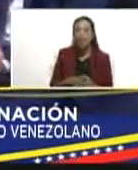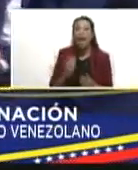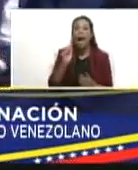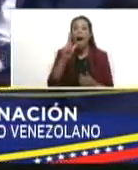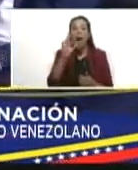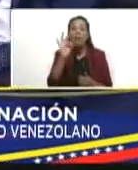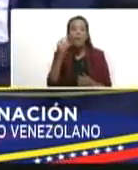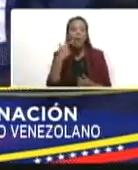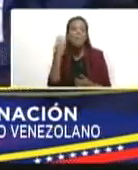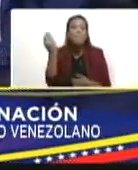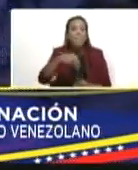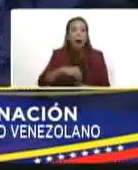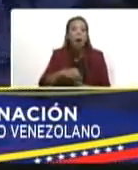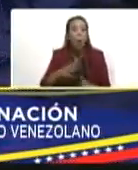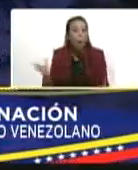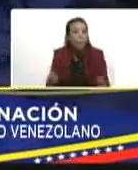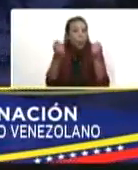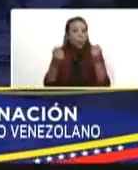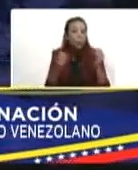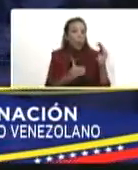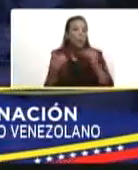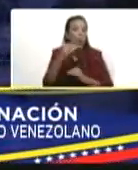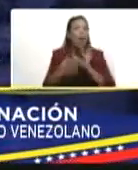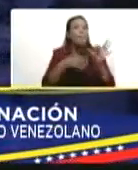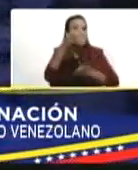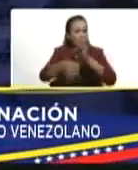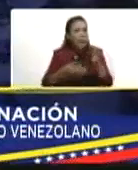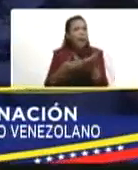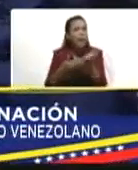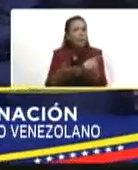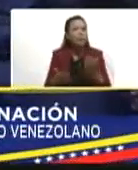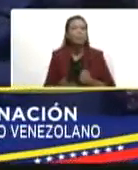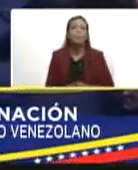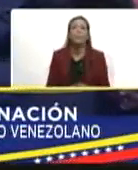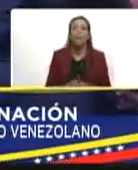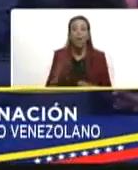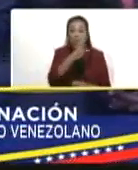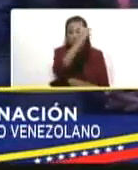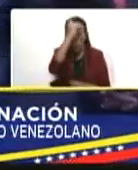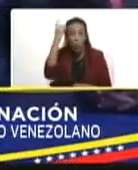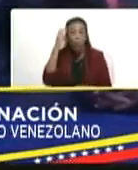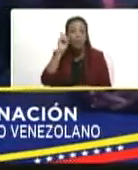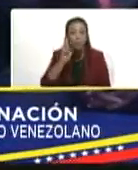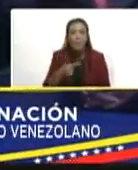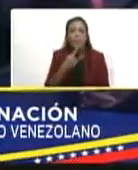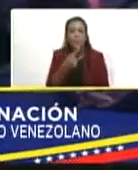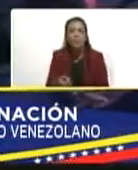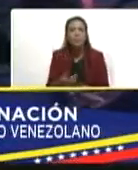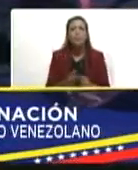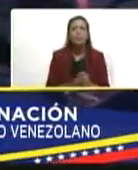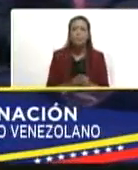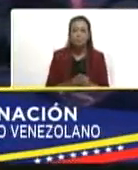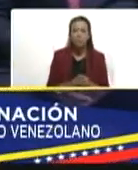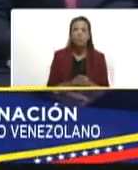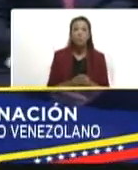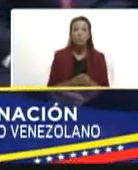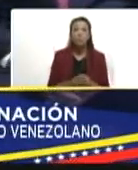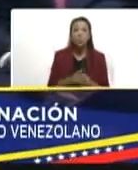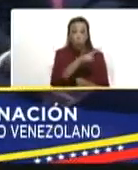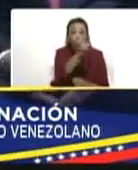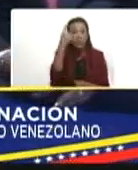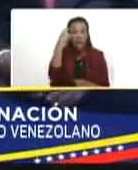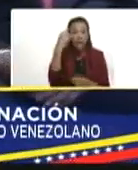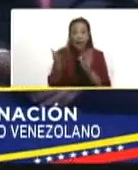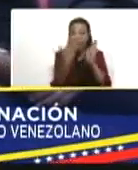hace falta un un impulso superior compañero diosdado cabello rondón ustedes que